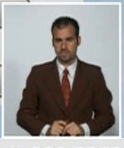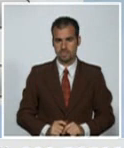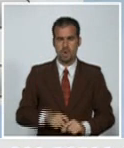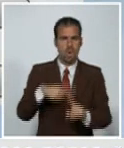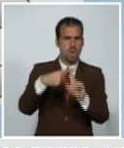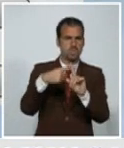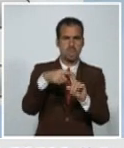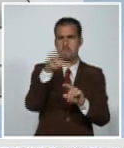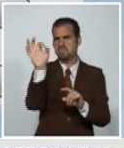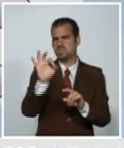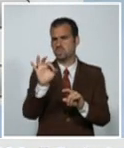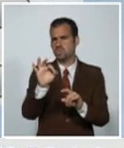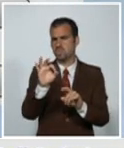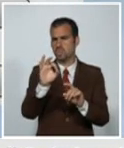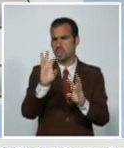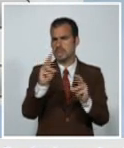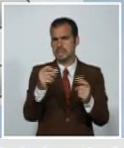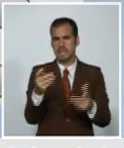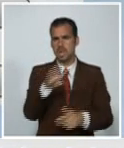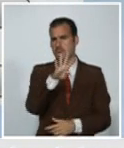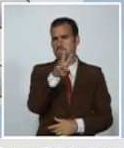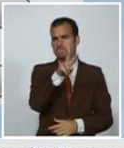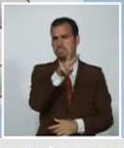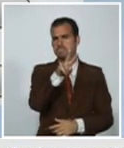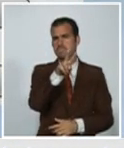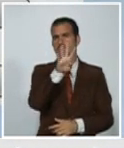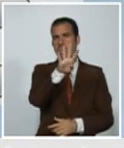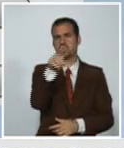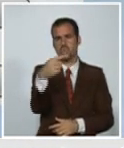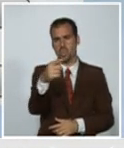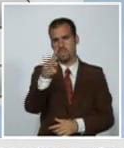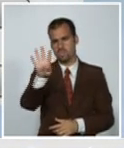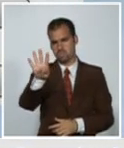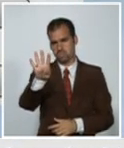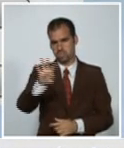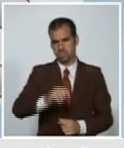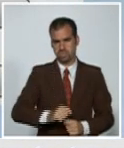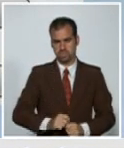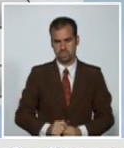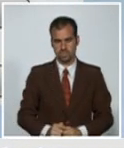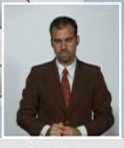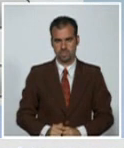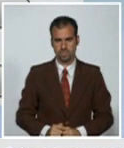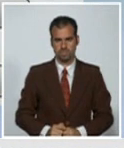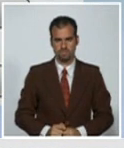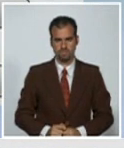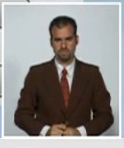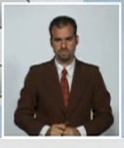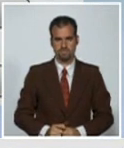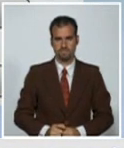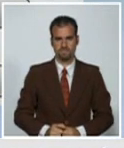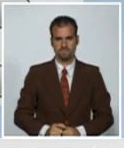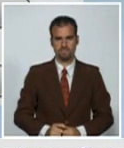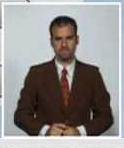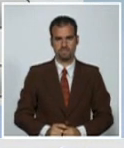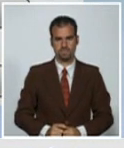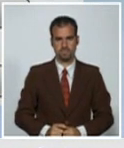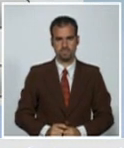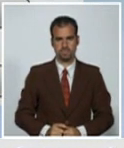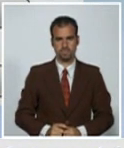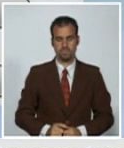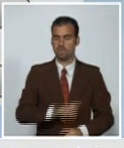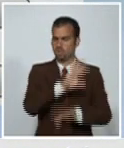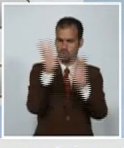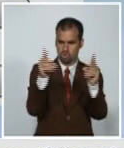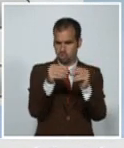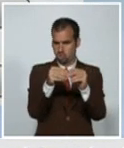4,59% de positividad de las muestras analizadas en el día de ayer. Ya se acumulan con